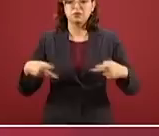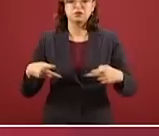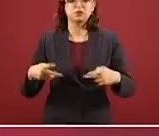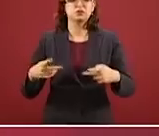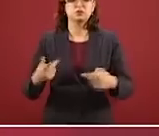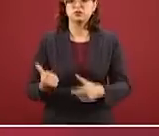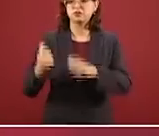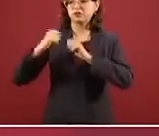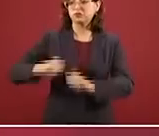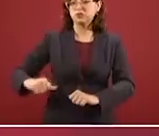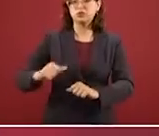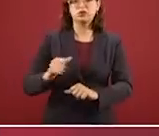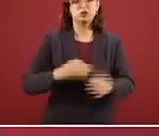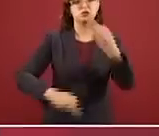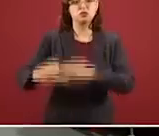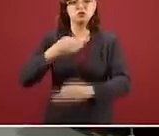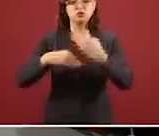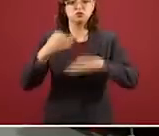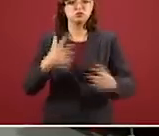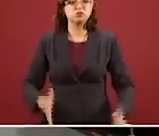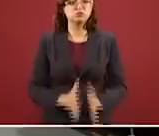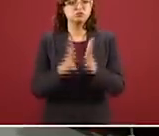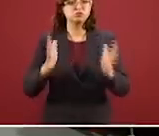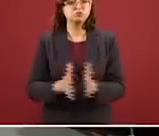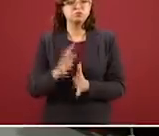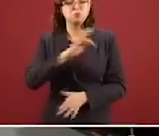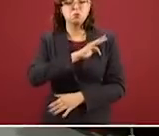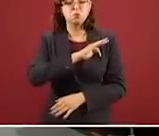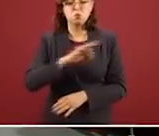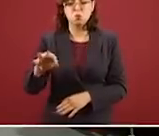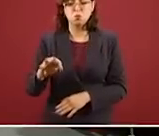fuerzas políticas, si